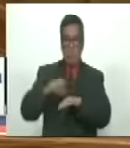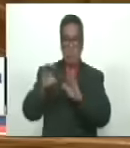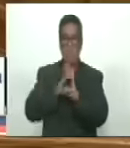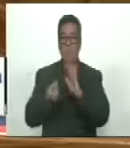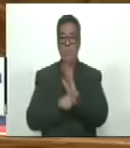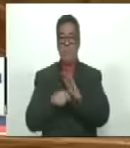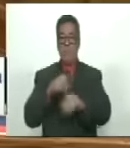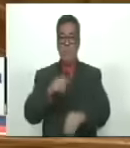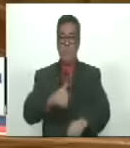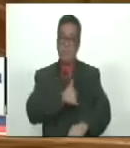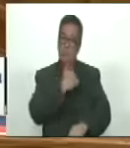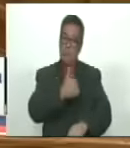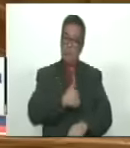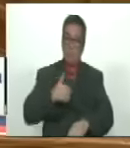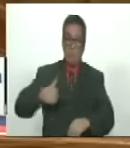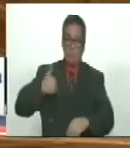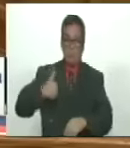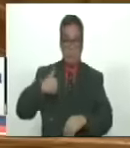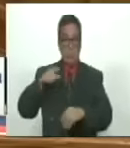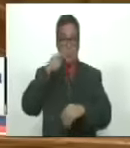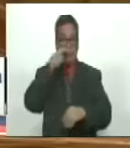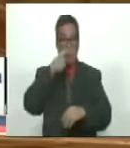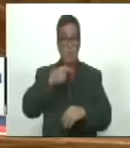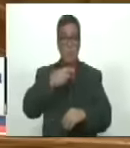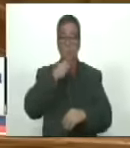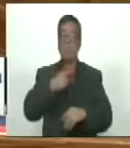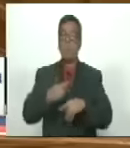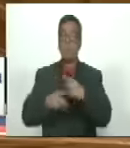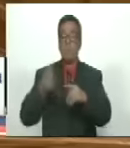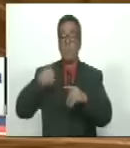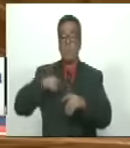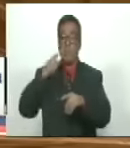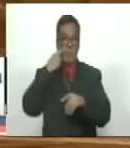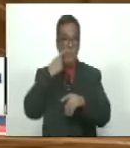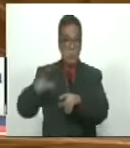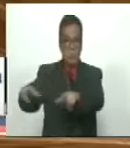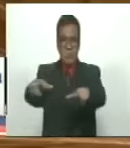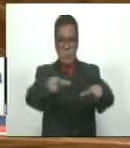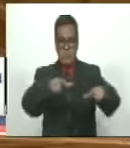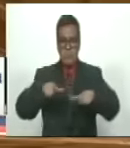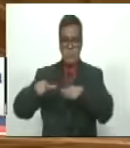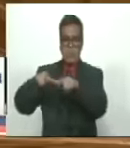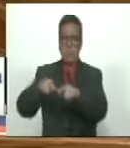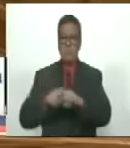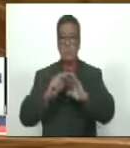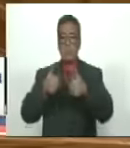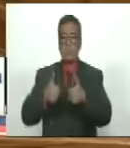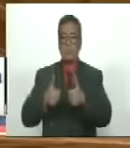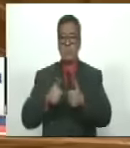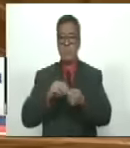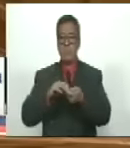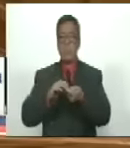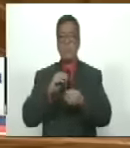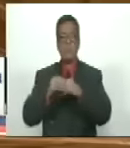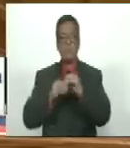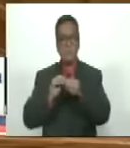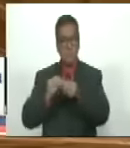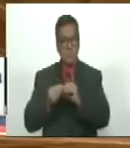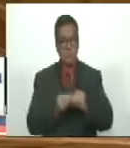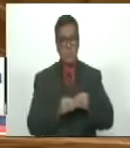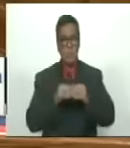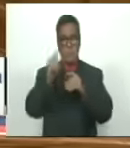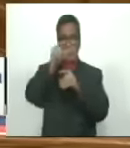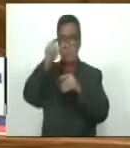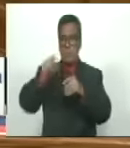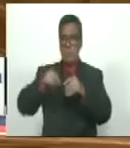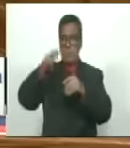Imperio Británico para empezar a mirar las riquezas que existían en este territorio y empiezan a modificar fraudulentamente los